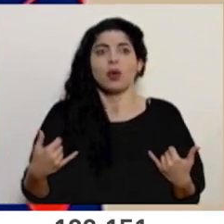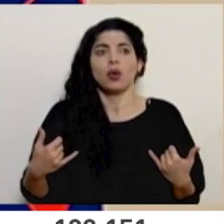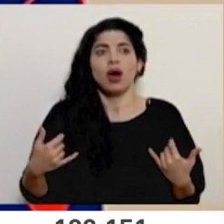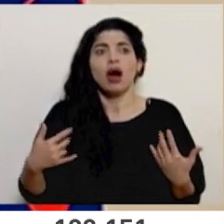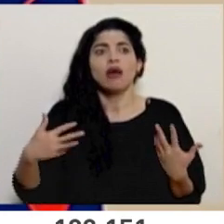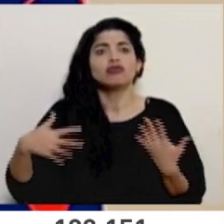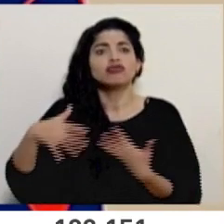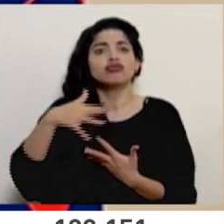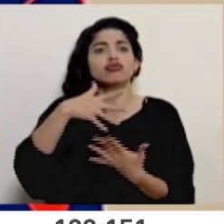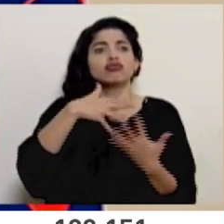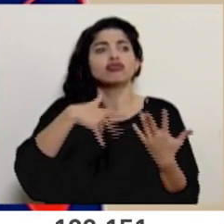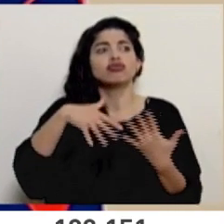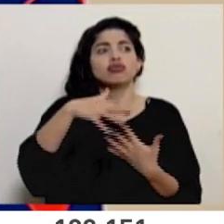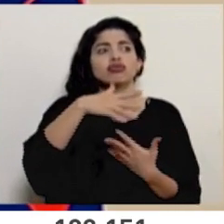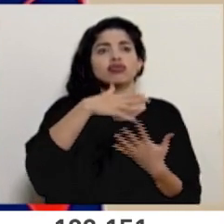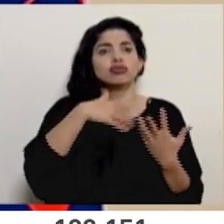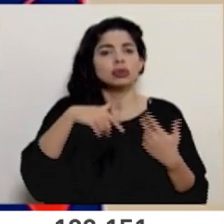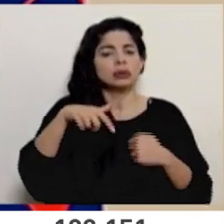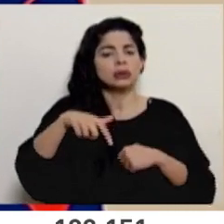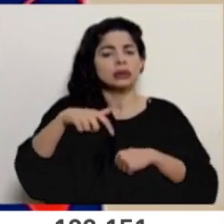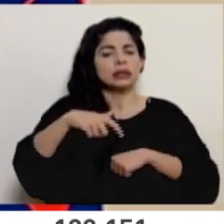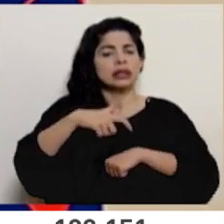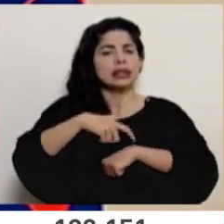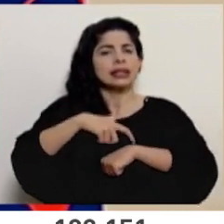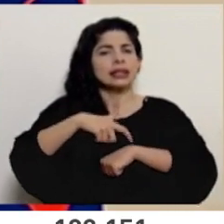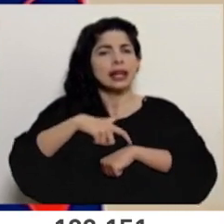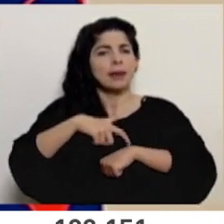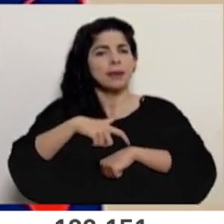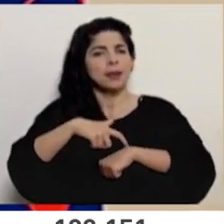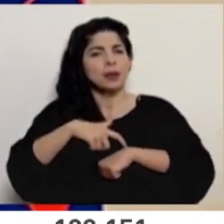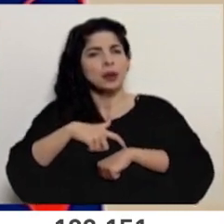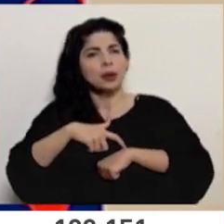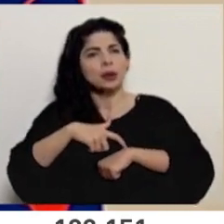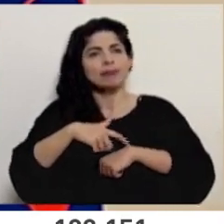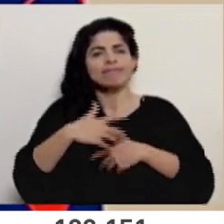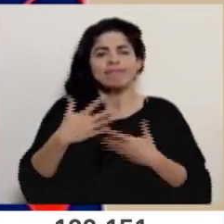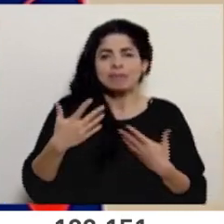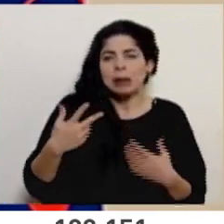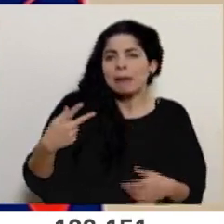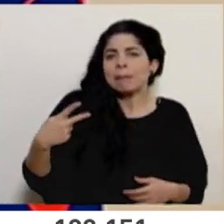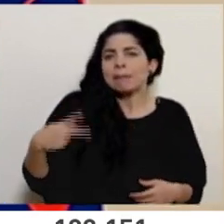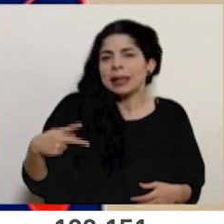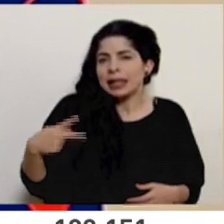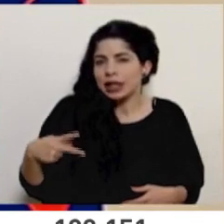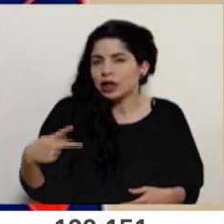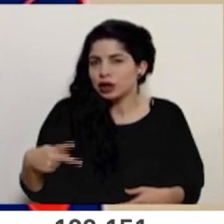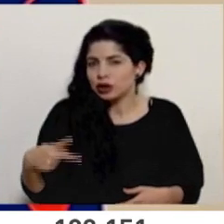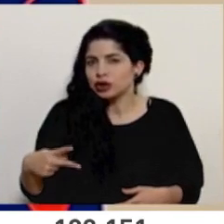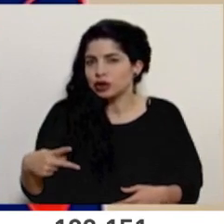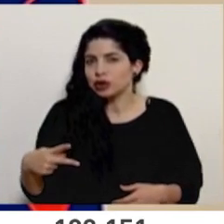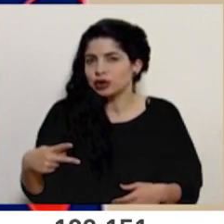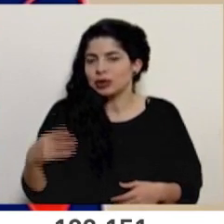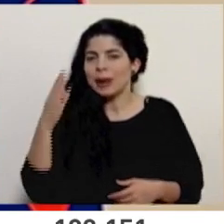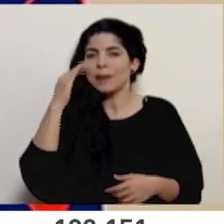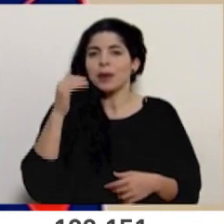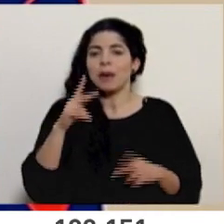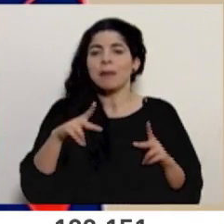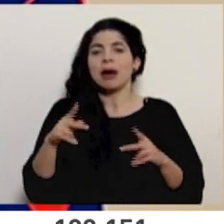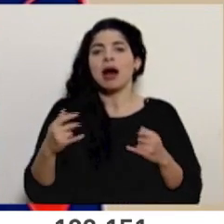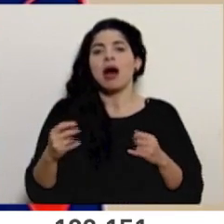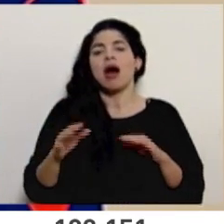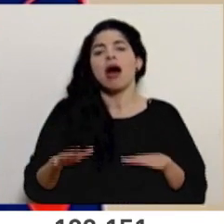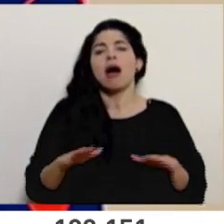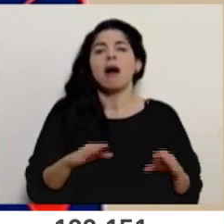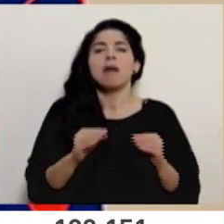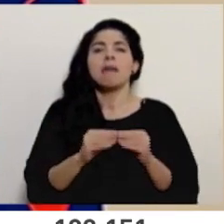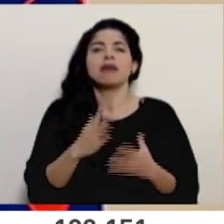sobre periodos que tienden a ser peligrosos en términos de el patrón de confianza que podemos